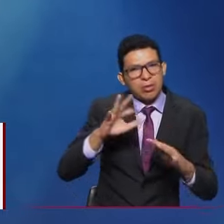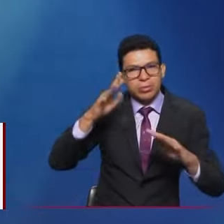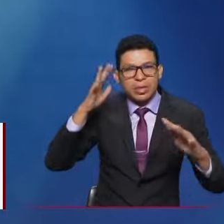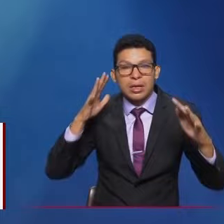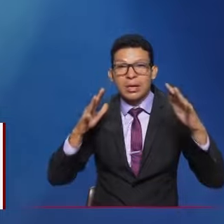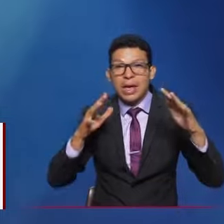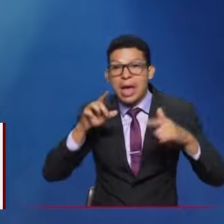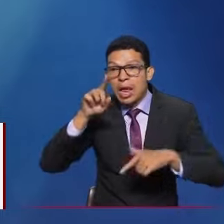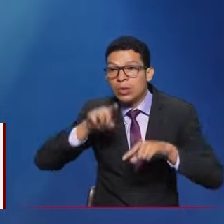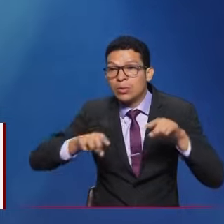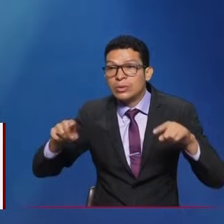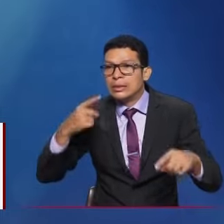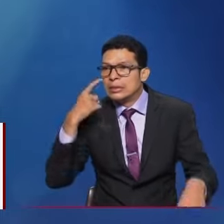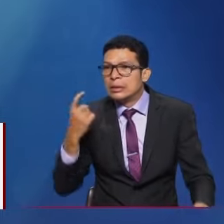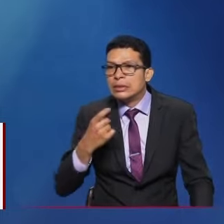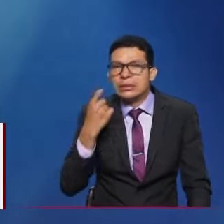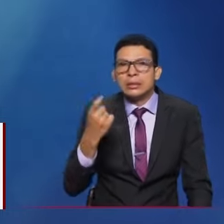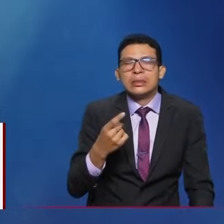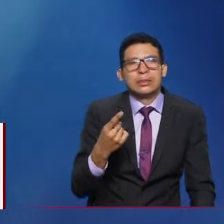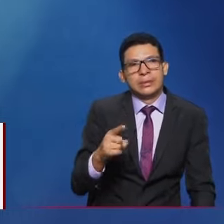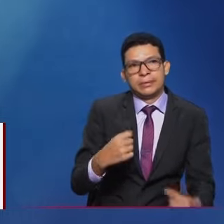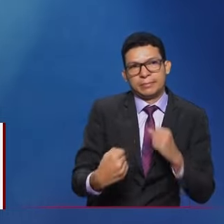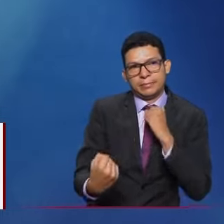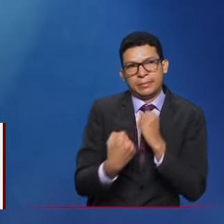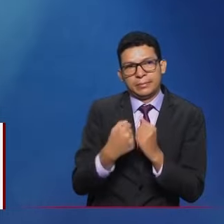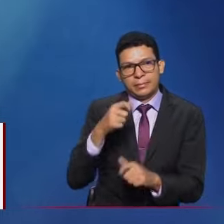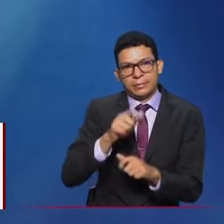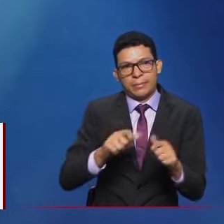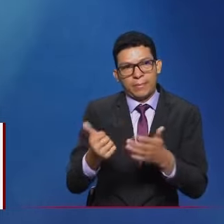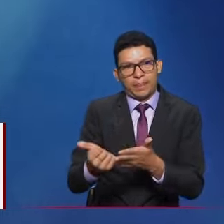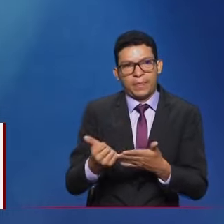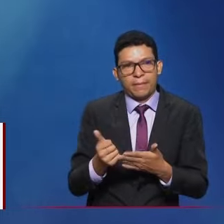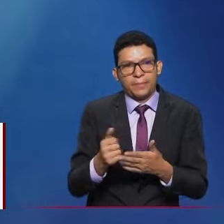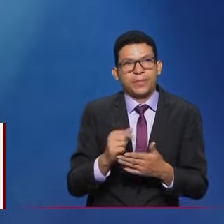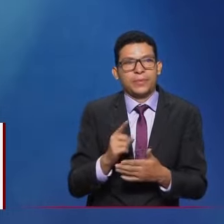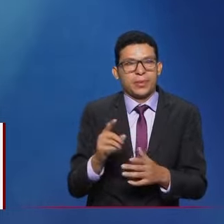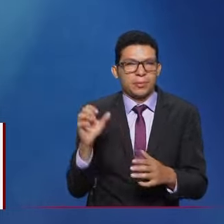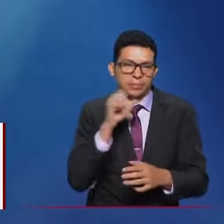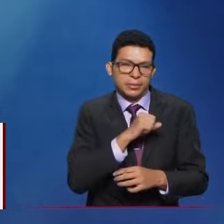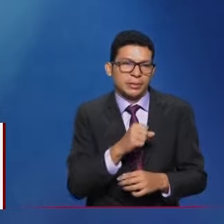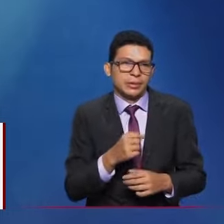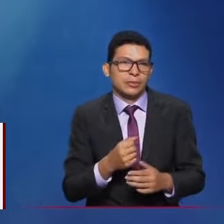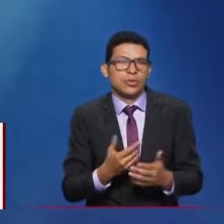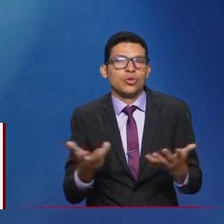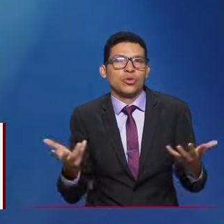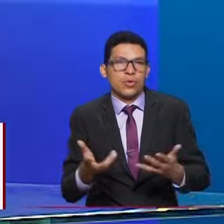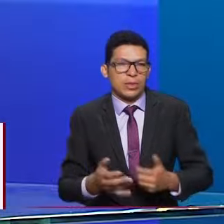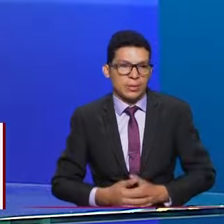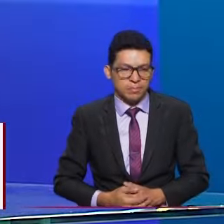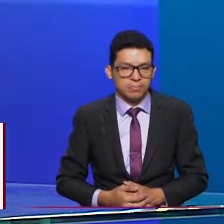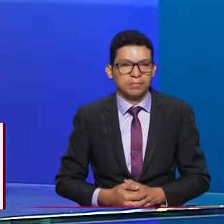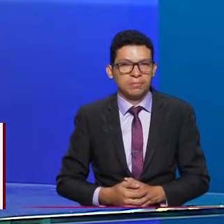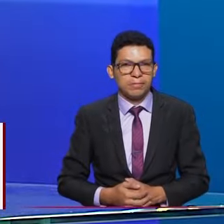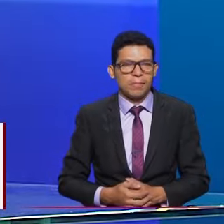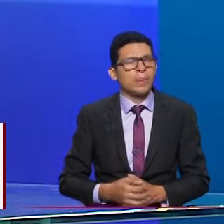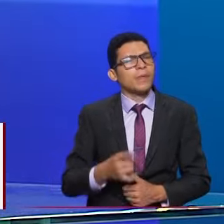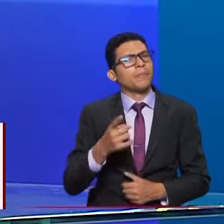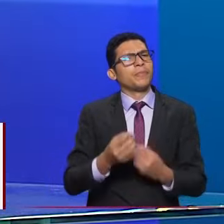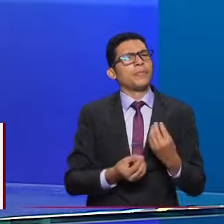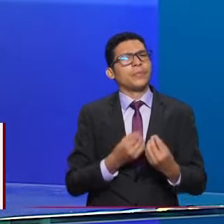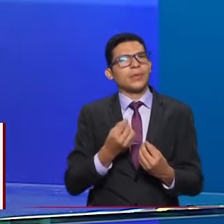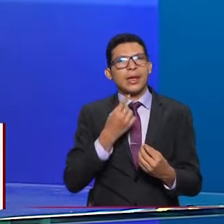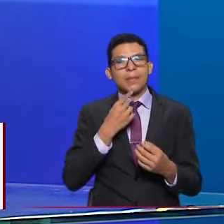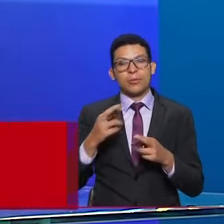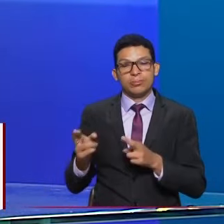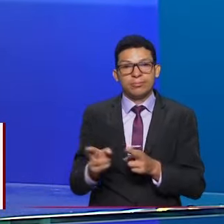están censados y estamos buscando sobre todo la colaboración de la gente para que nos ayuden a identificar esos árboles enfermos. Director, ¿qué van a hacer ustedes en cuanto